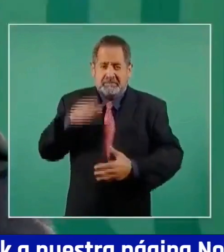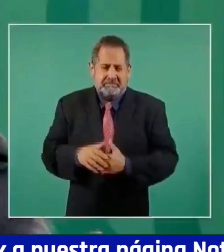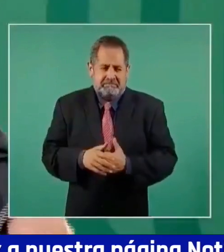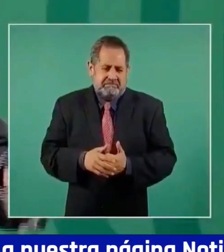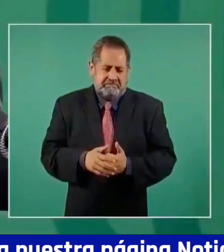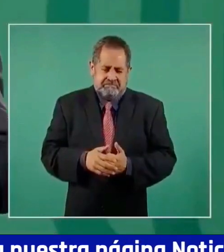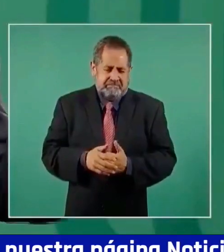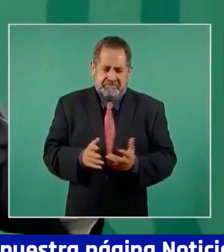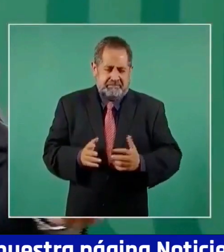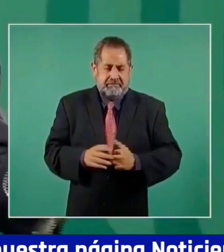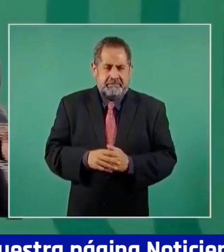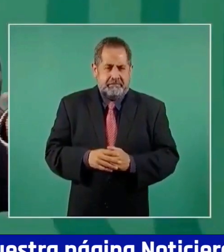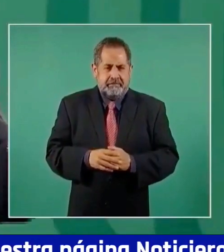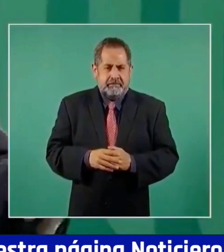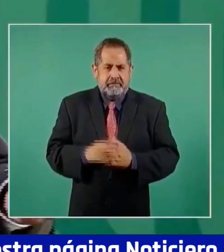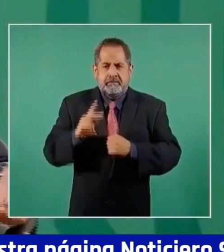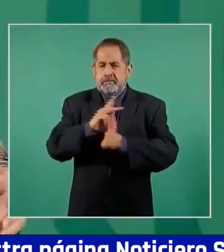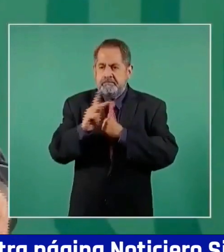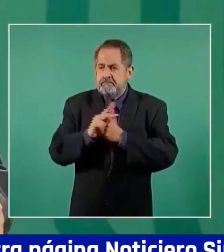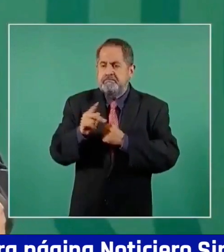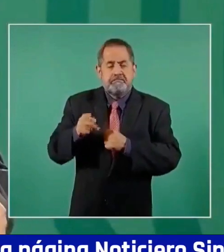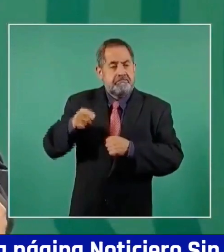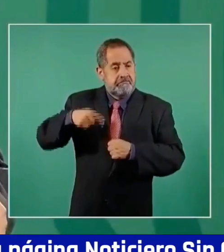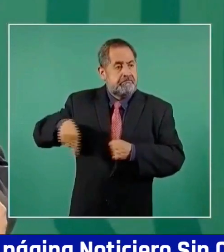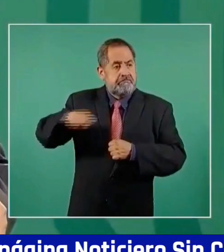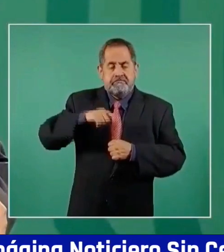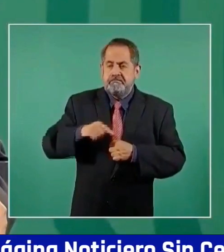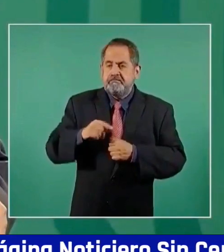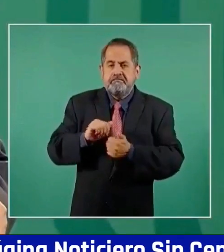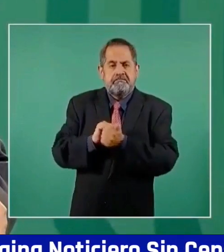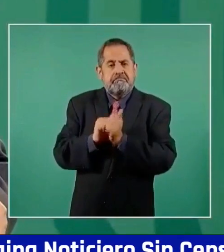Y el país está creciendo,